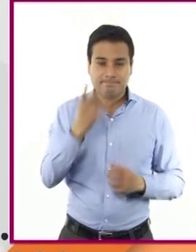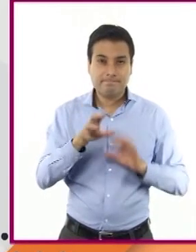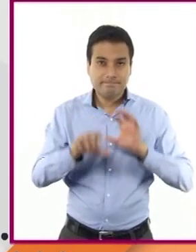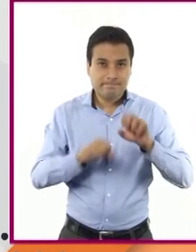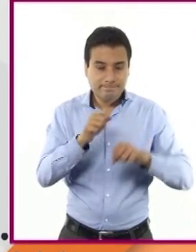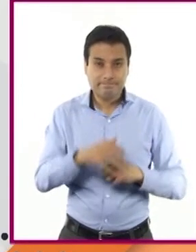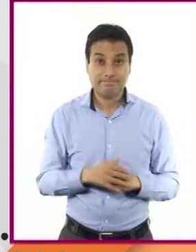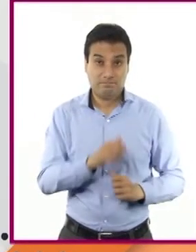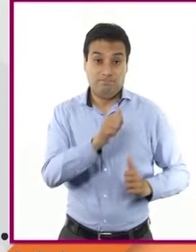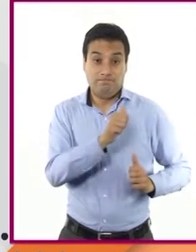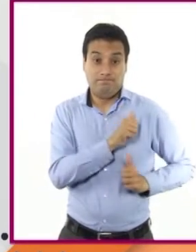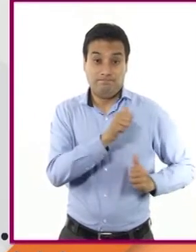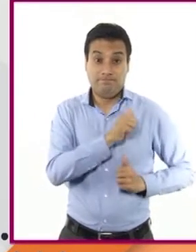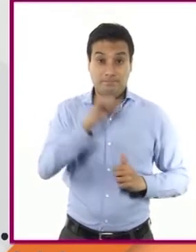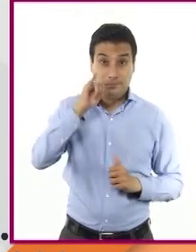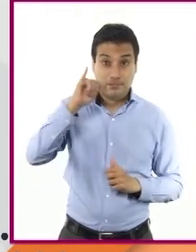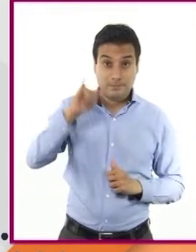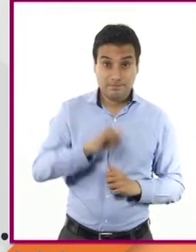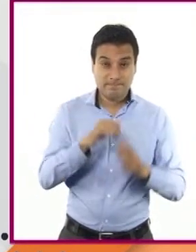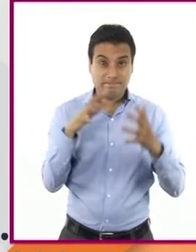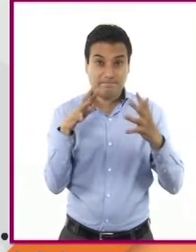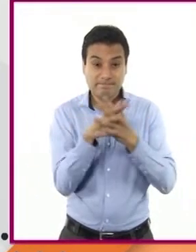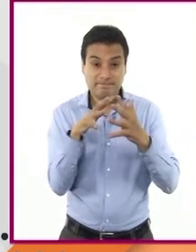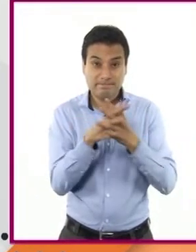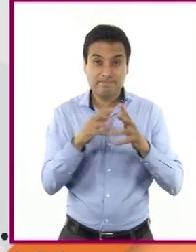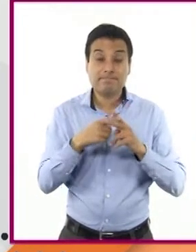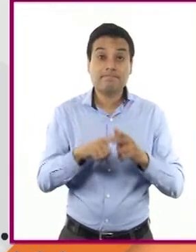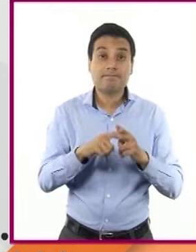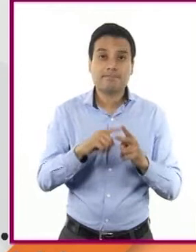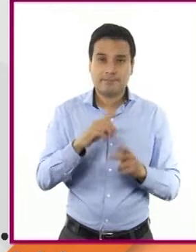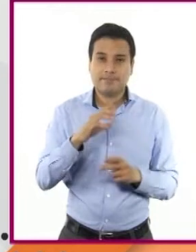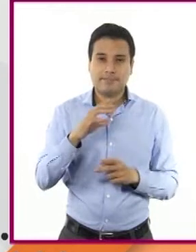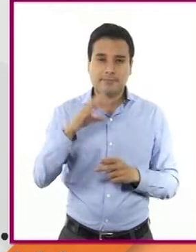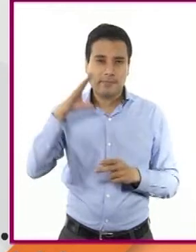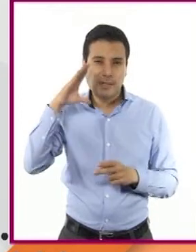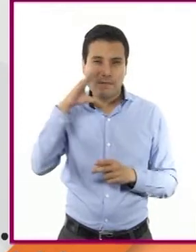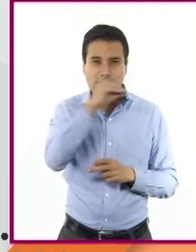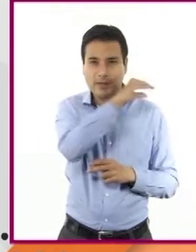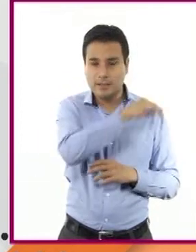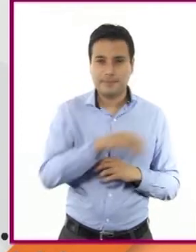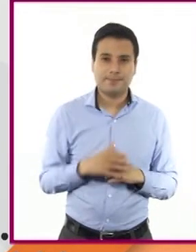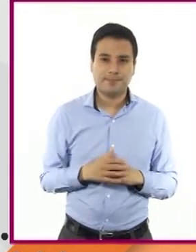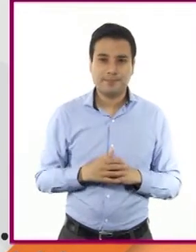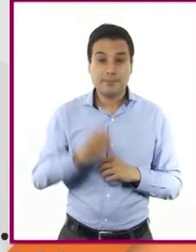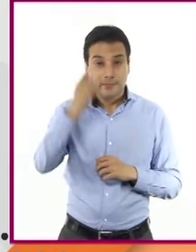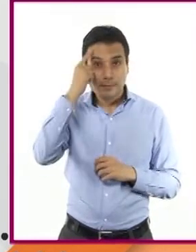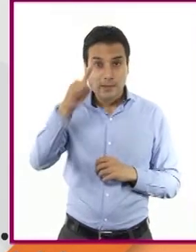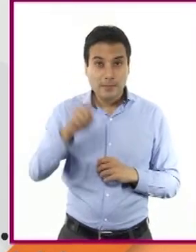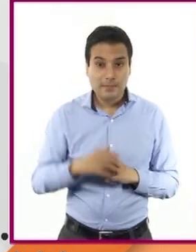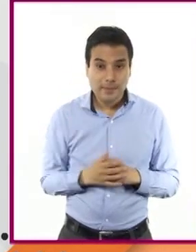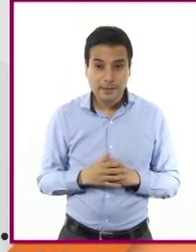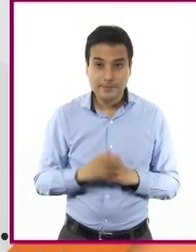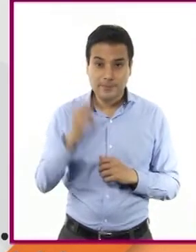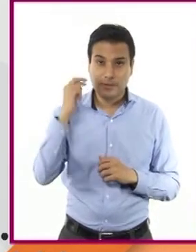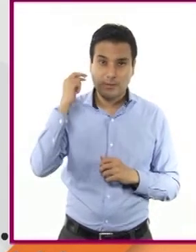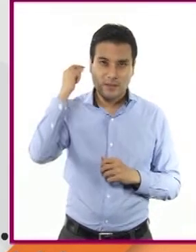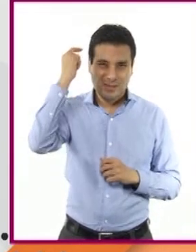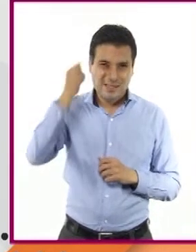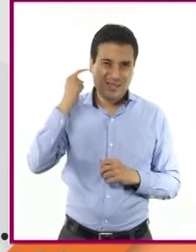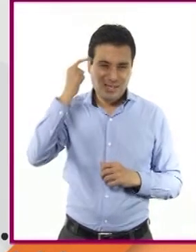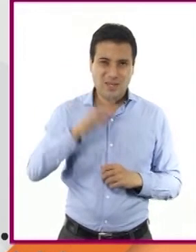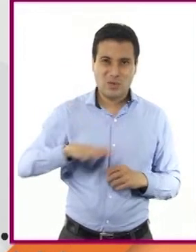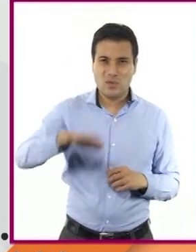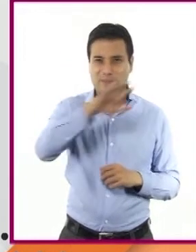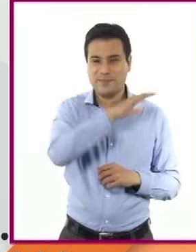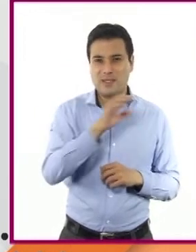tropas italianas iniciaron un conflicto armado en África para apoderarse del independiente reino de Abisinia, hoy Etiopía. A